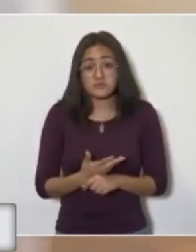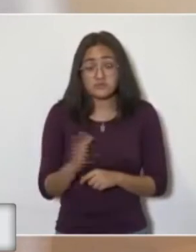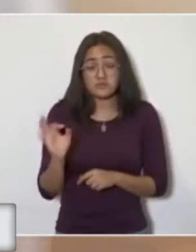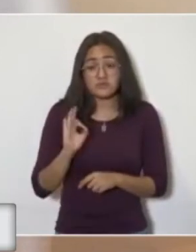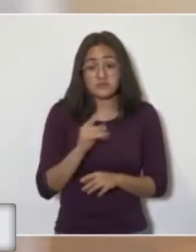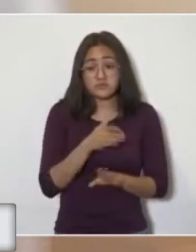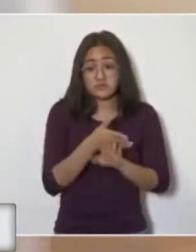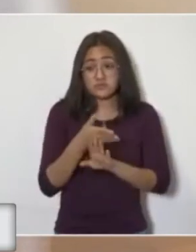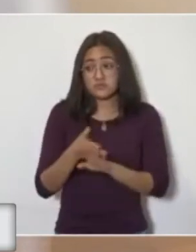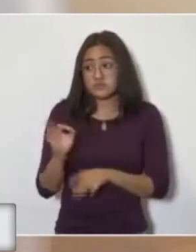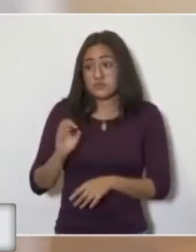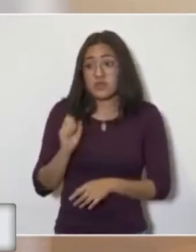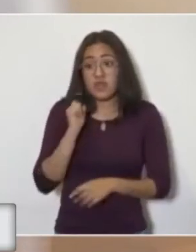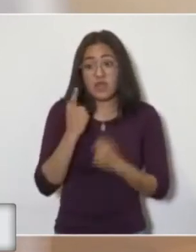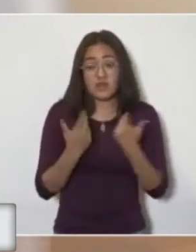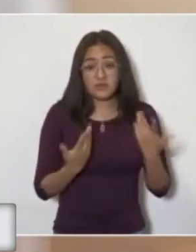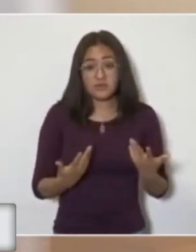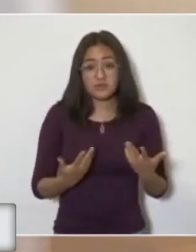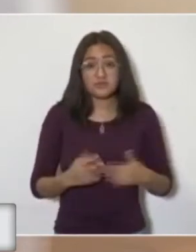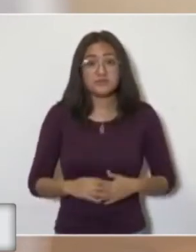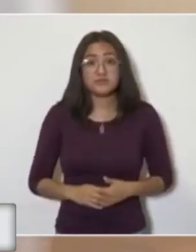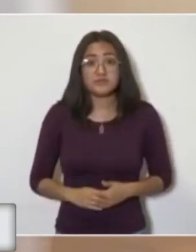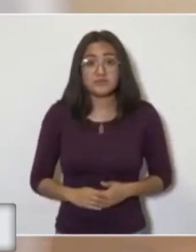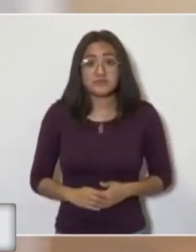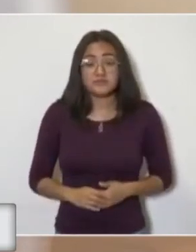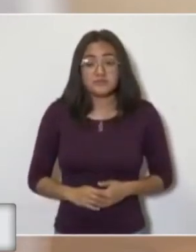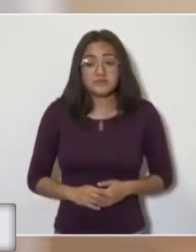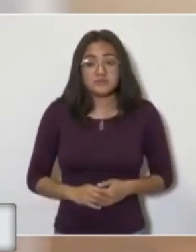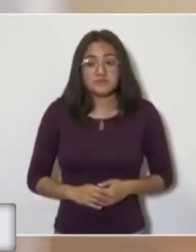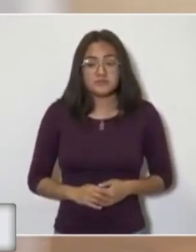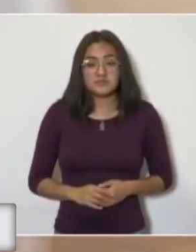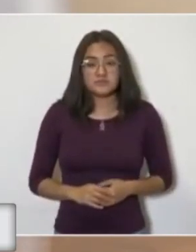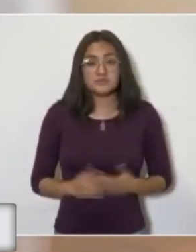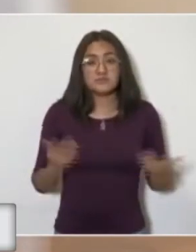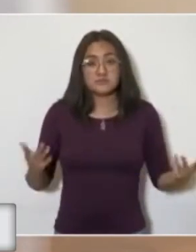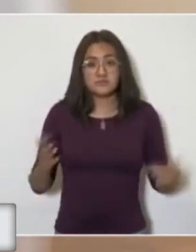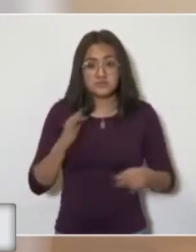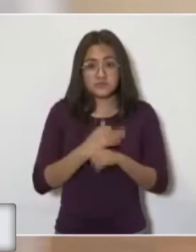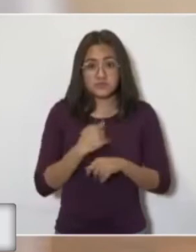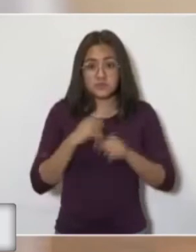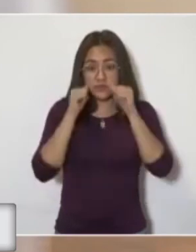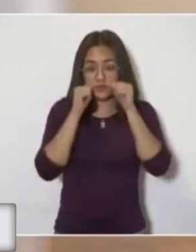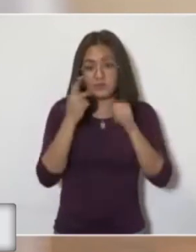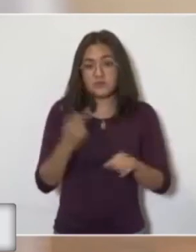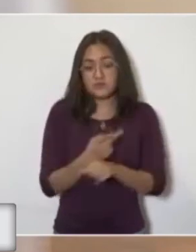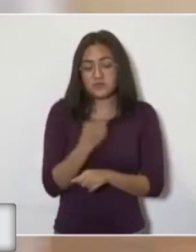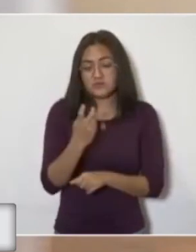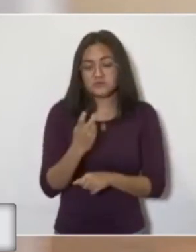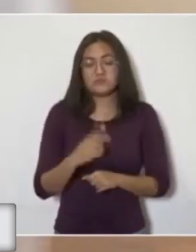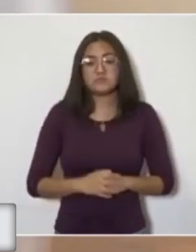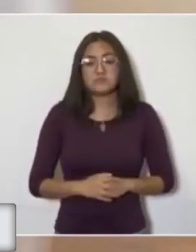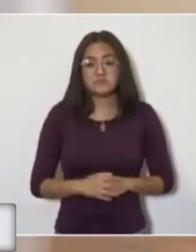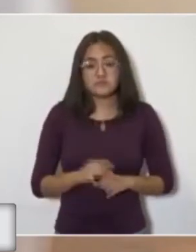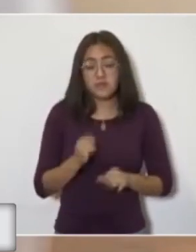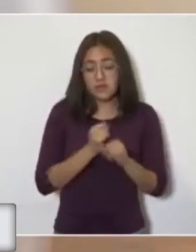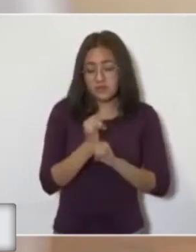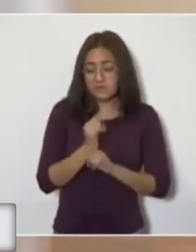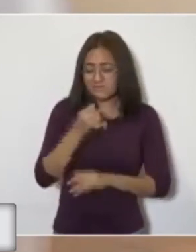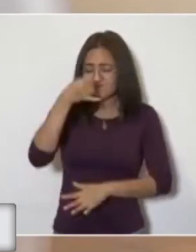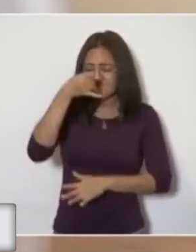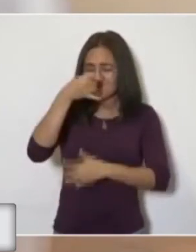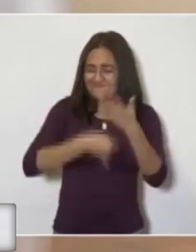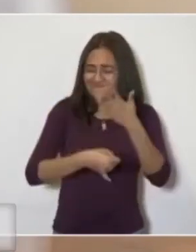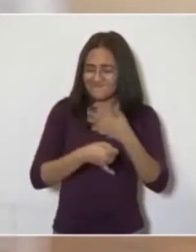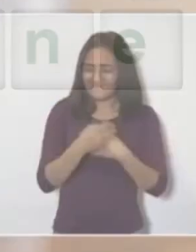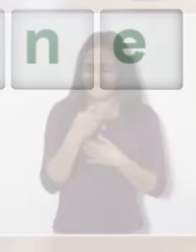inclusive Si las hubiera vamos a estar pendientes de que eso ocurra de que se investigue a fondo